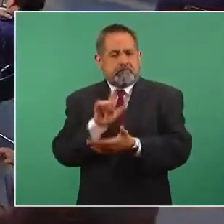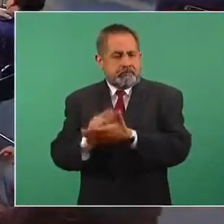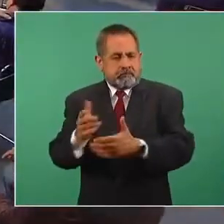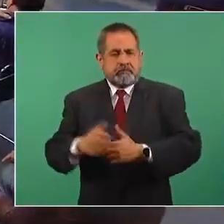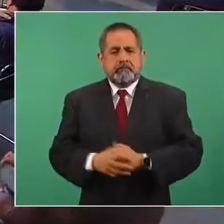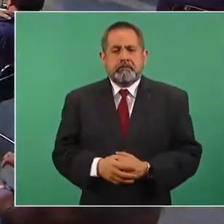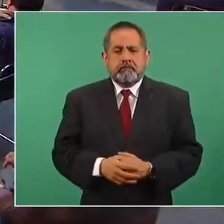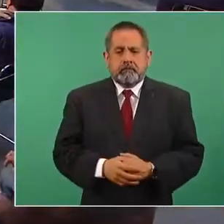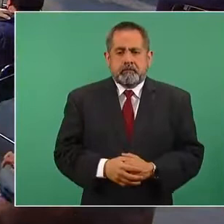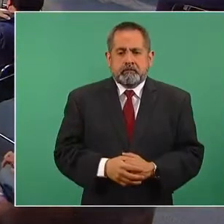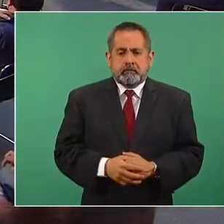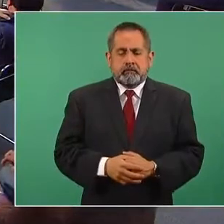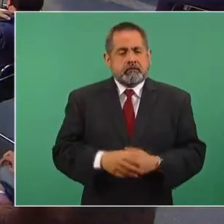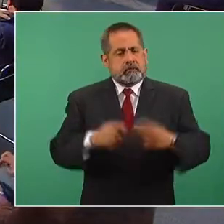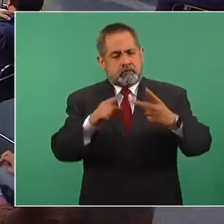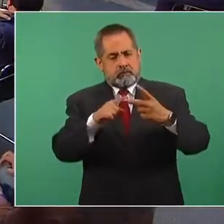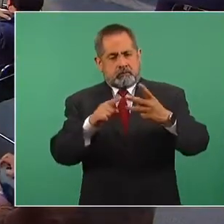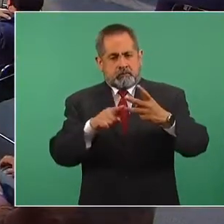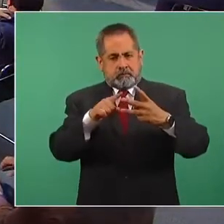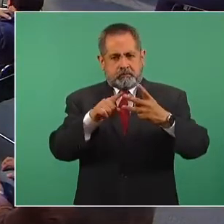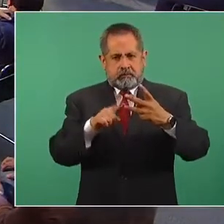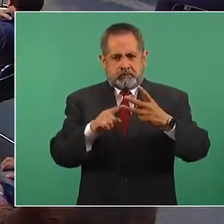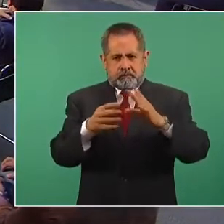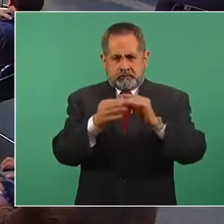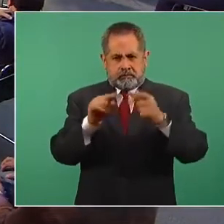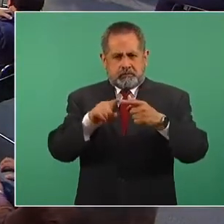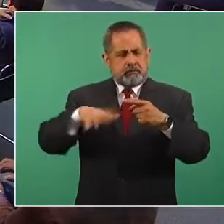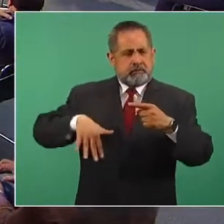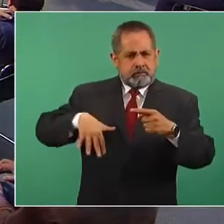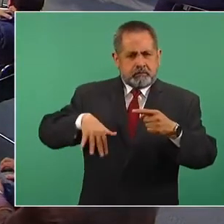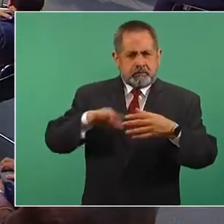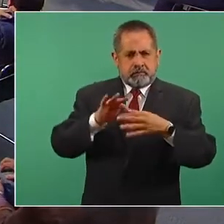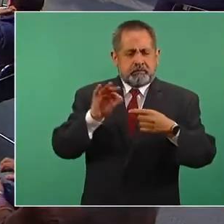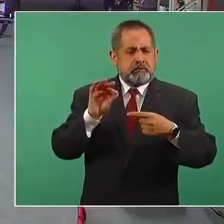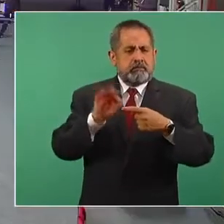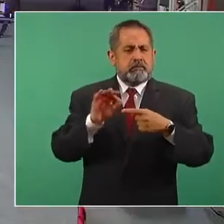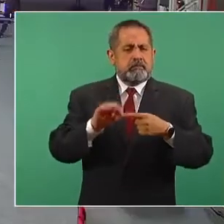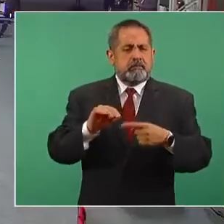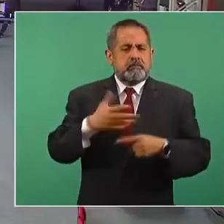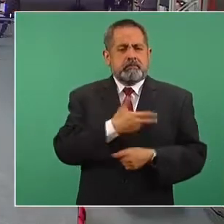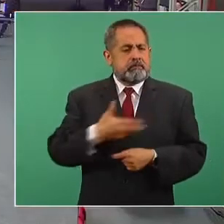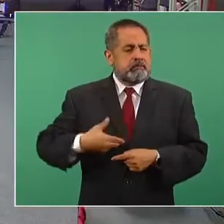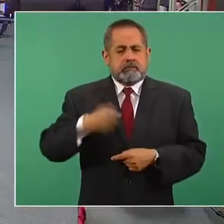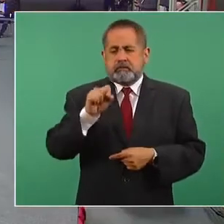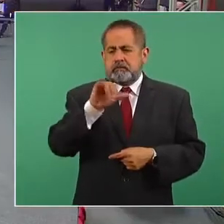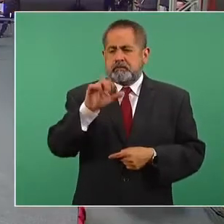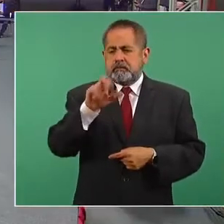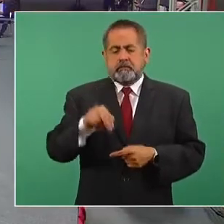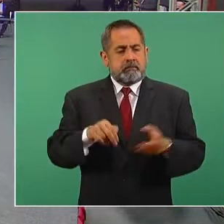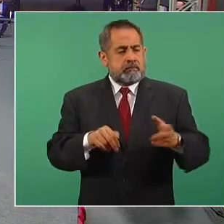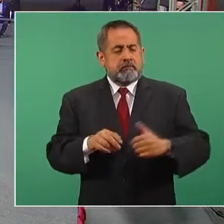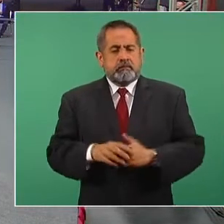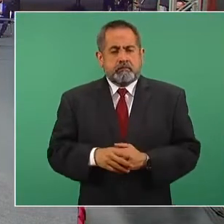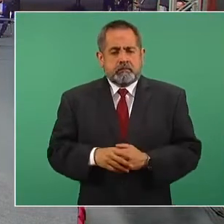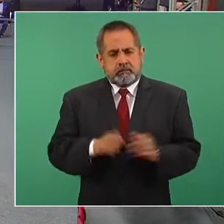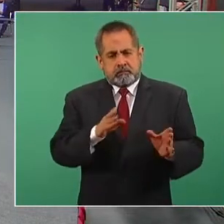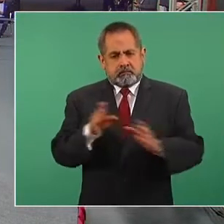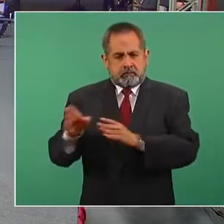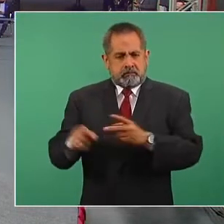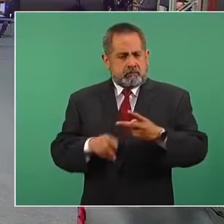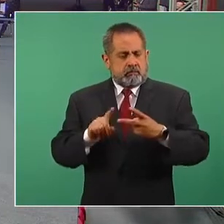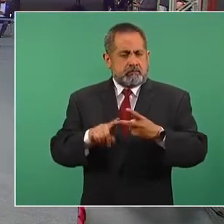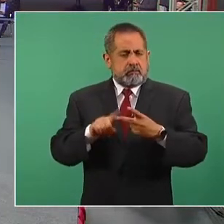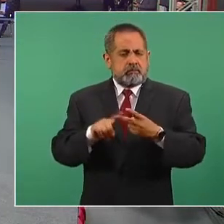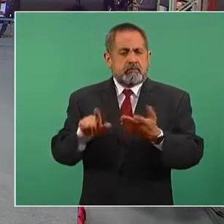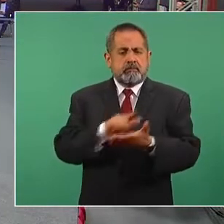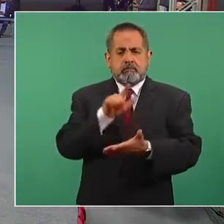Gracias, presidente. Es que, bueno, traía igual dos temas, pero nada más como para precisar sobre lo que ya había escrito el presidente de la Suprema. En otro asunto, presidente, la